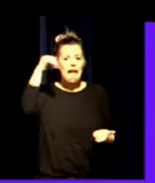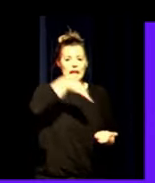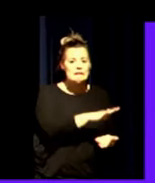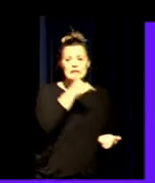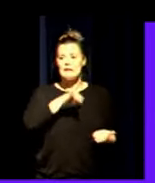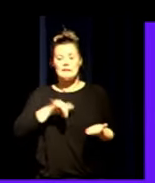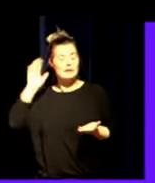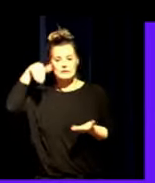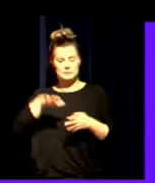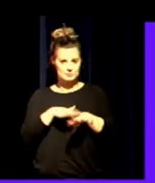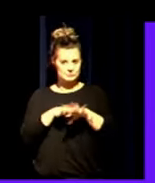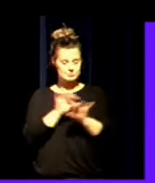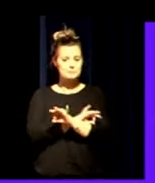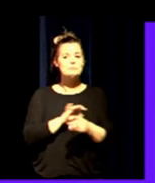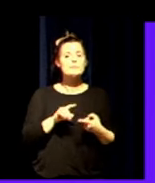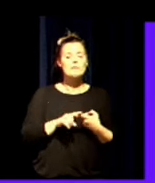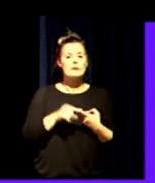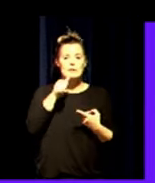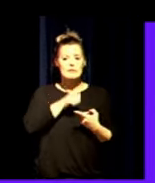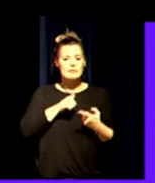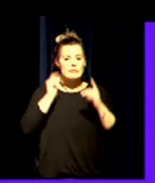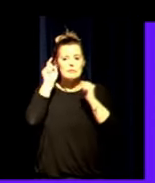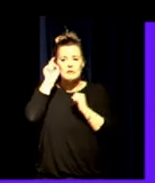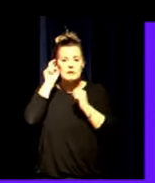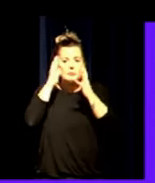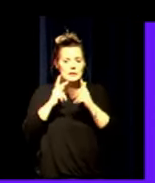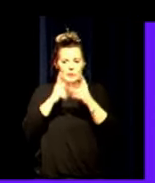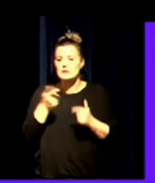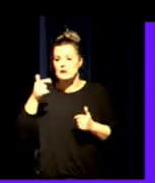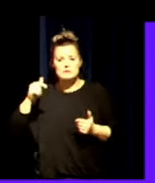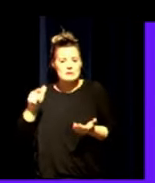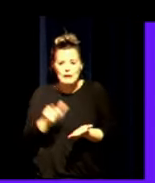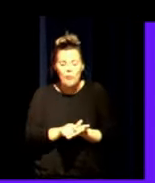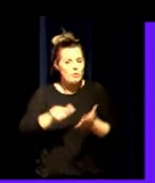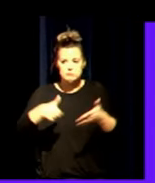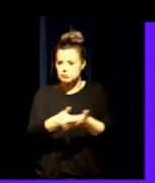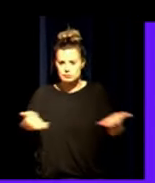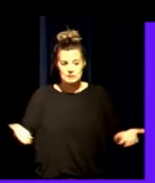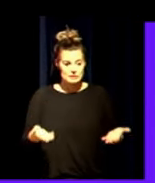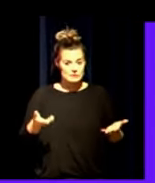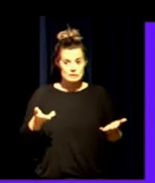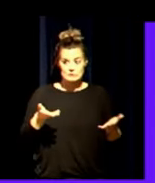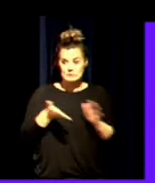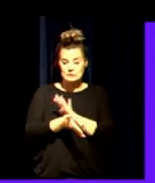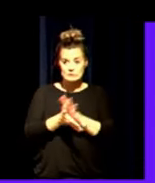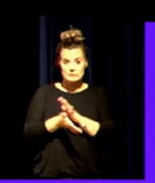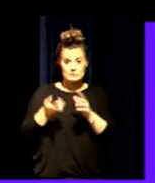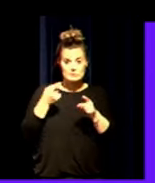lengua, que se constituye en equipo y que trabajan repartidos